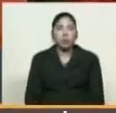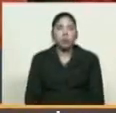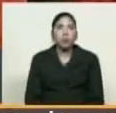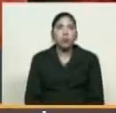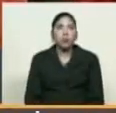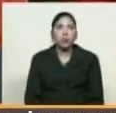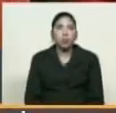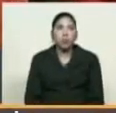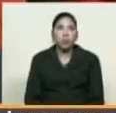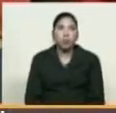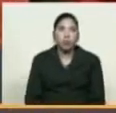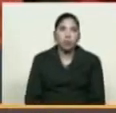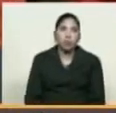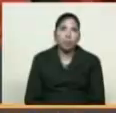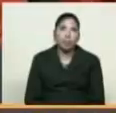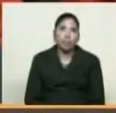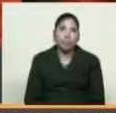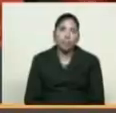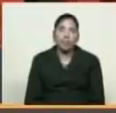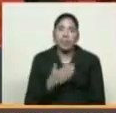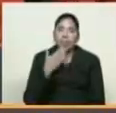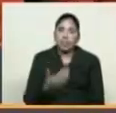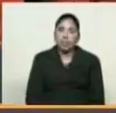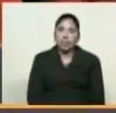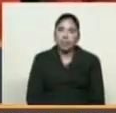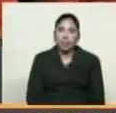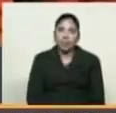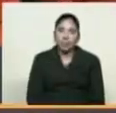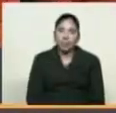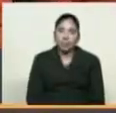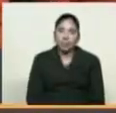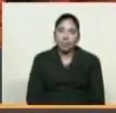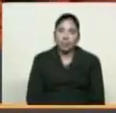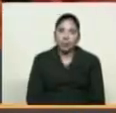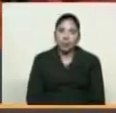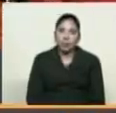manifestaciones populares en apoyo a Nicolás Maduro. Muchas gracias. Escuchan